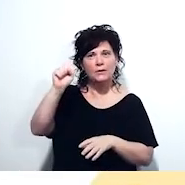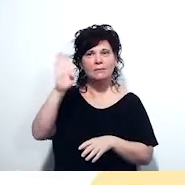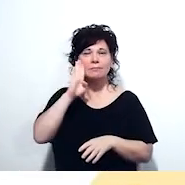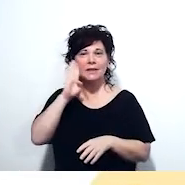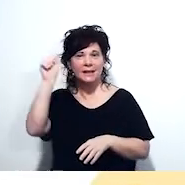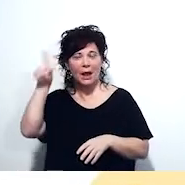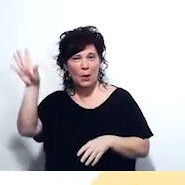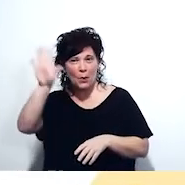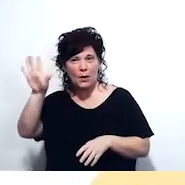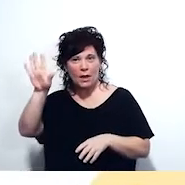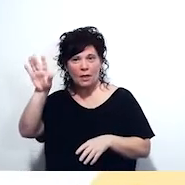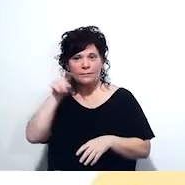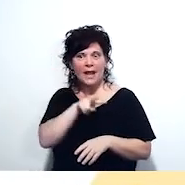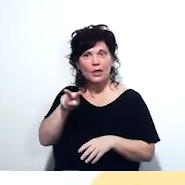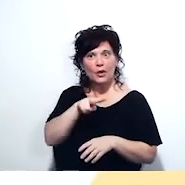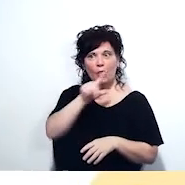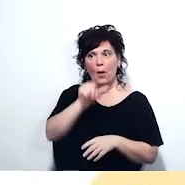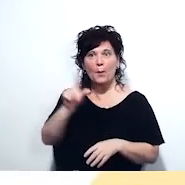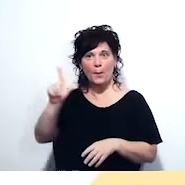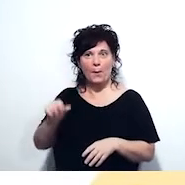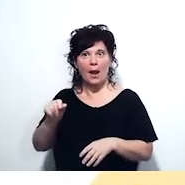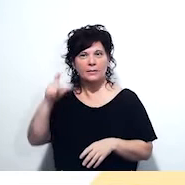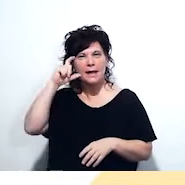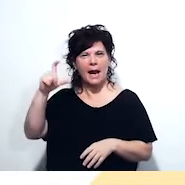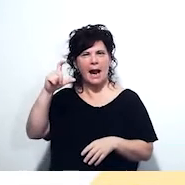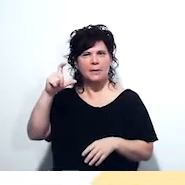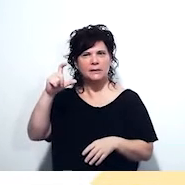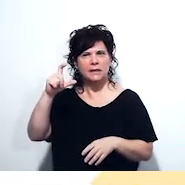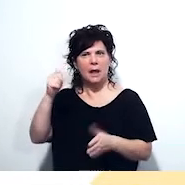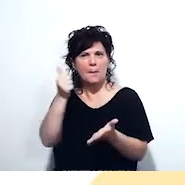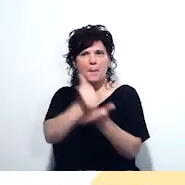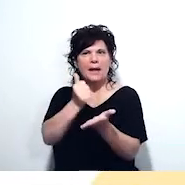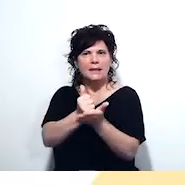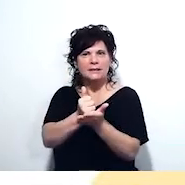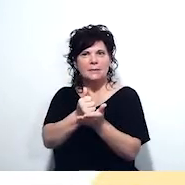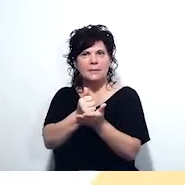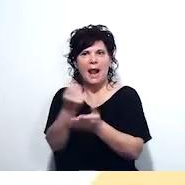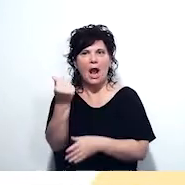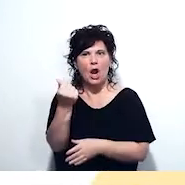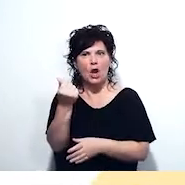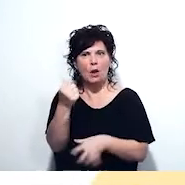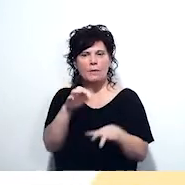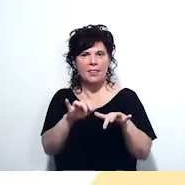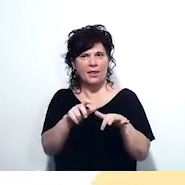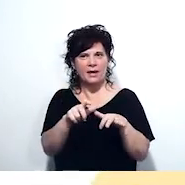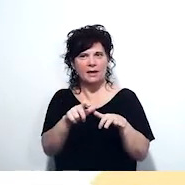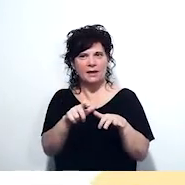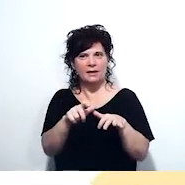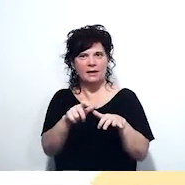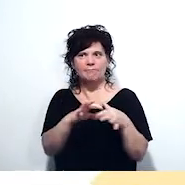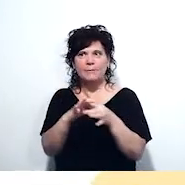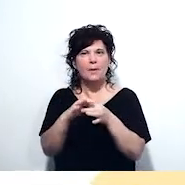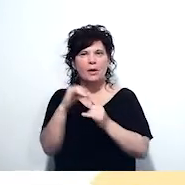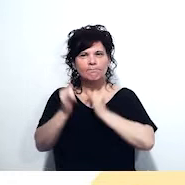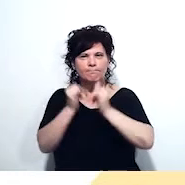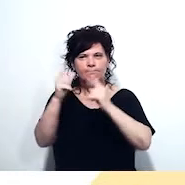y Estados Unidos. Estos países tienen mucha capacidad para participar en esta economía digital que se basa en la acumulación